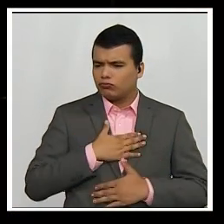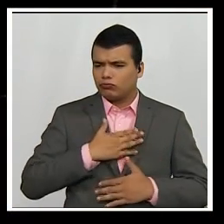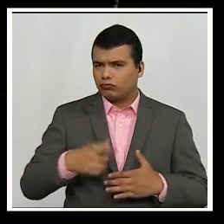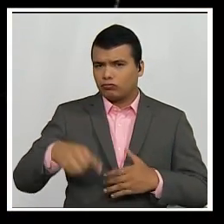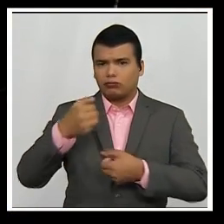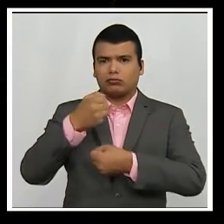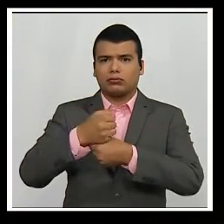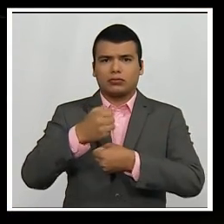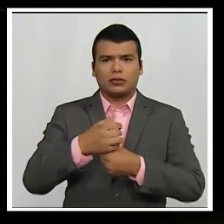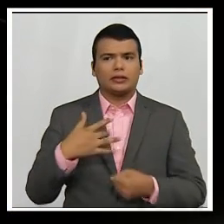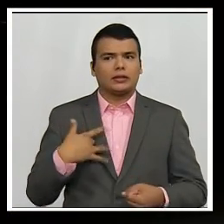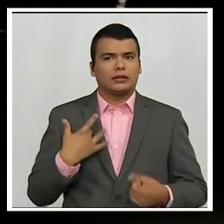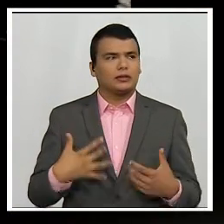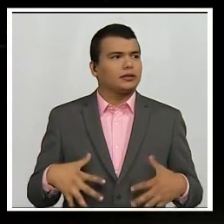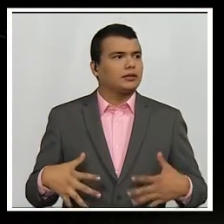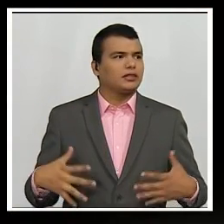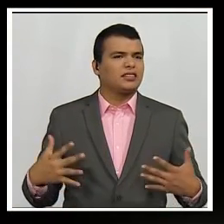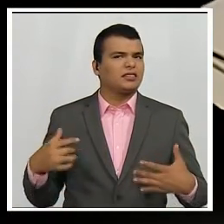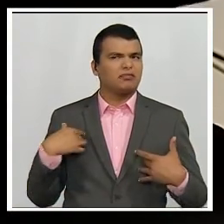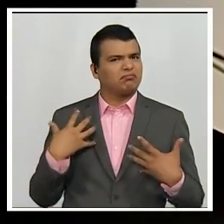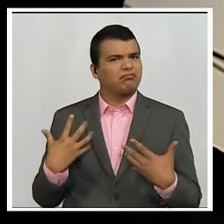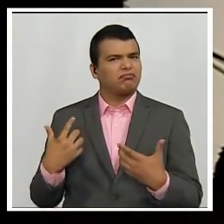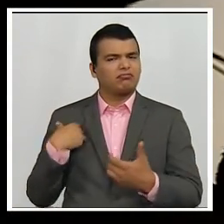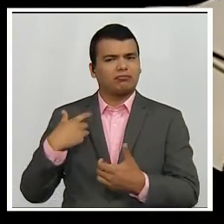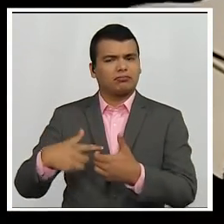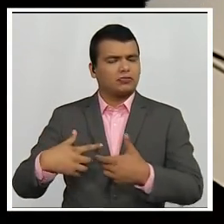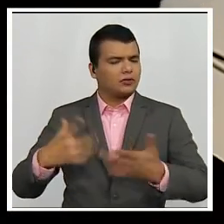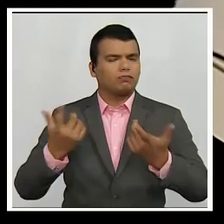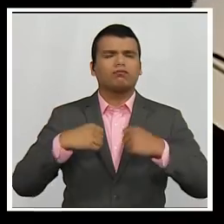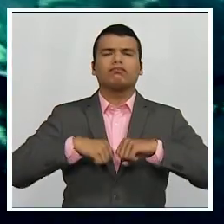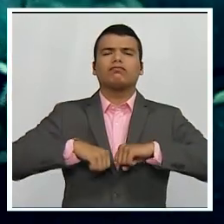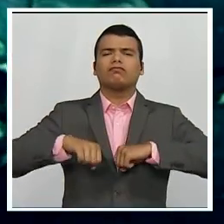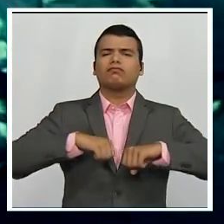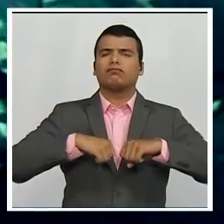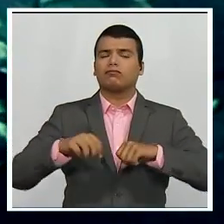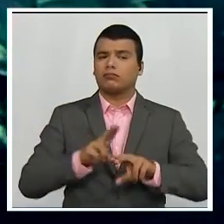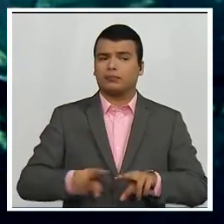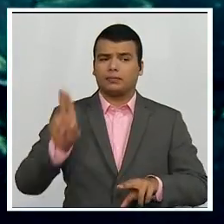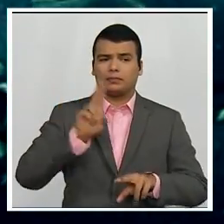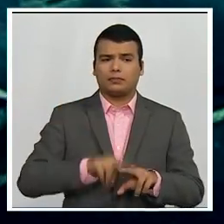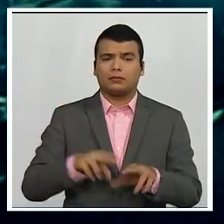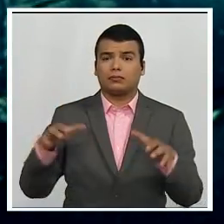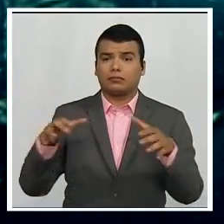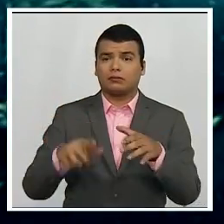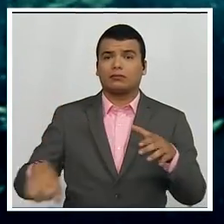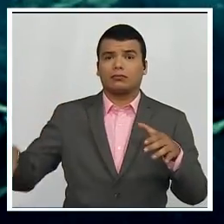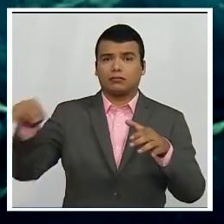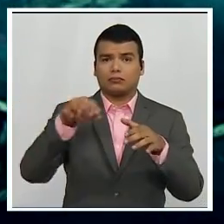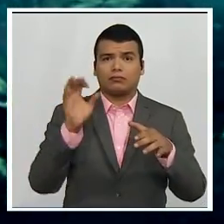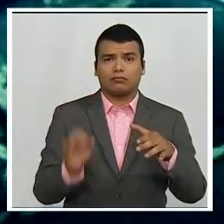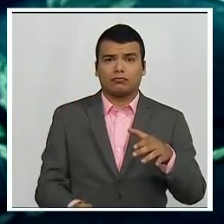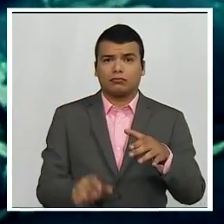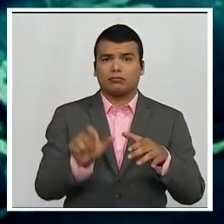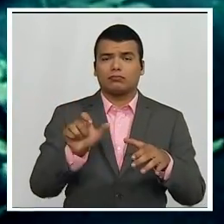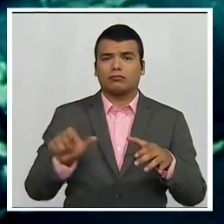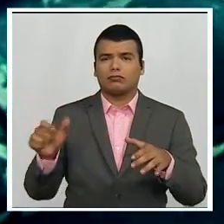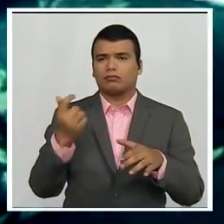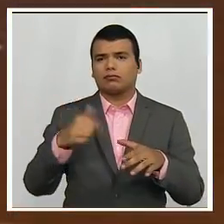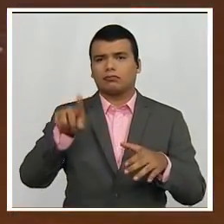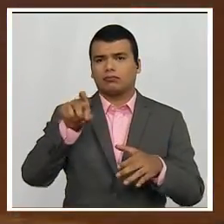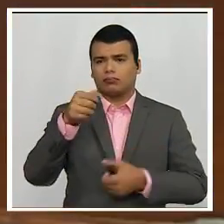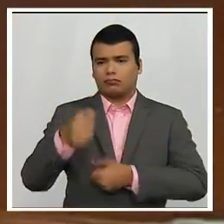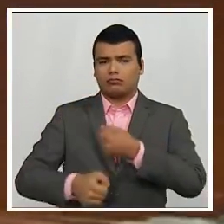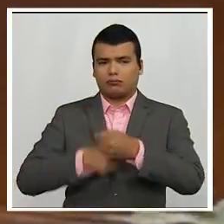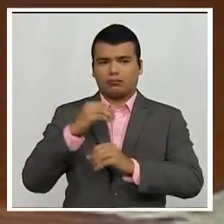ya después que ya le entregan todo a un niño a estas oficinas de korn y control a los muchachos menores de 16 años